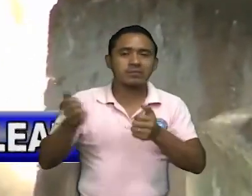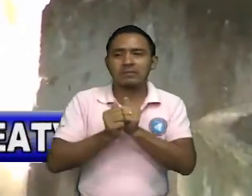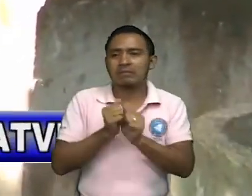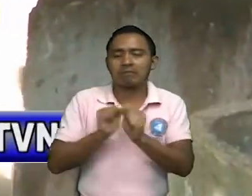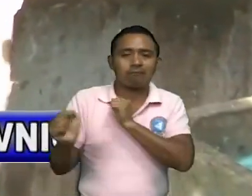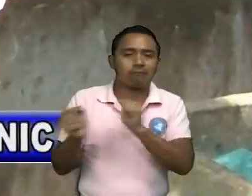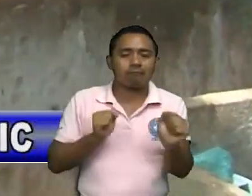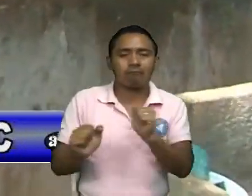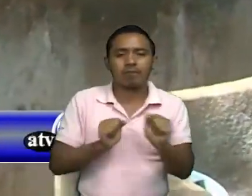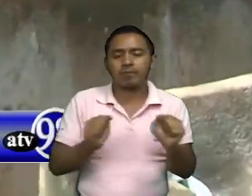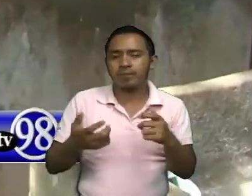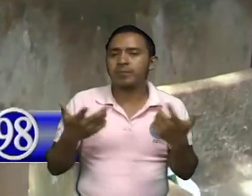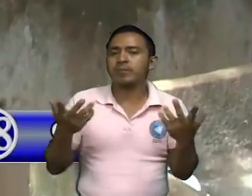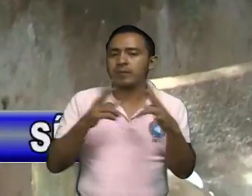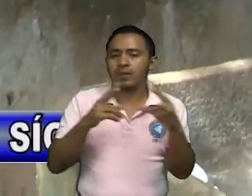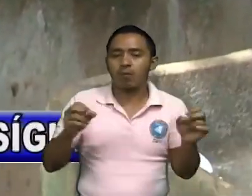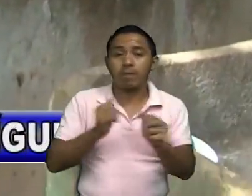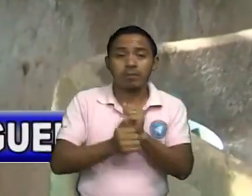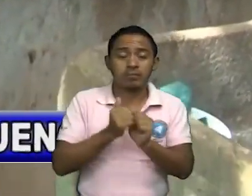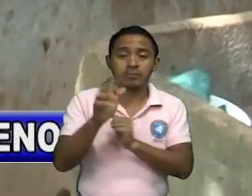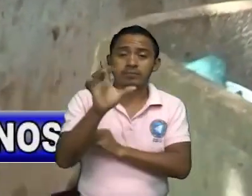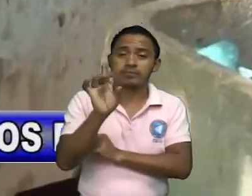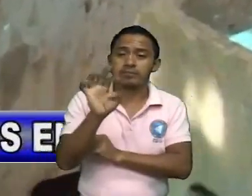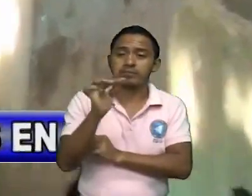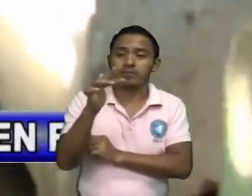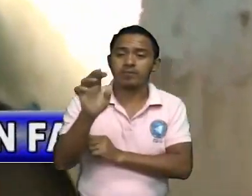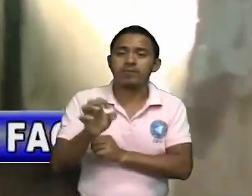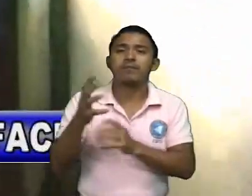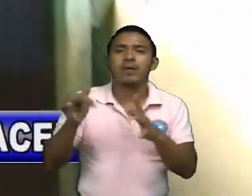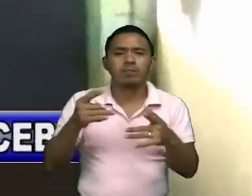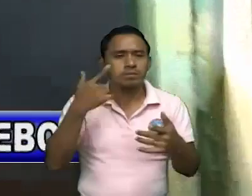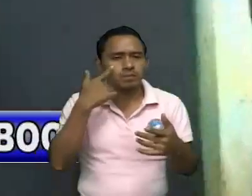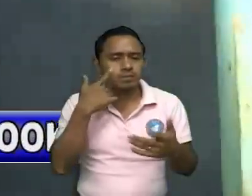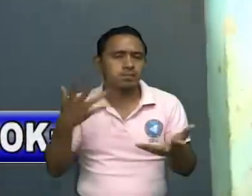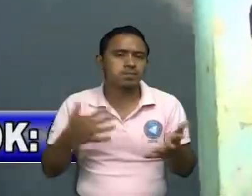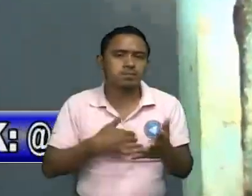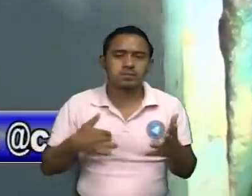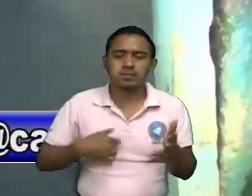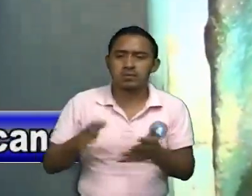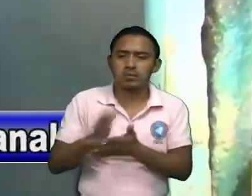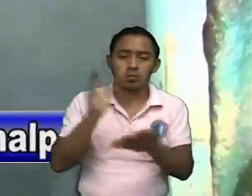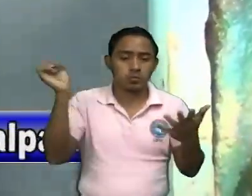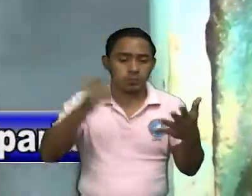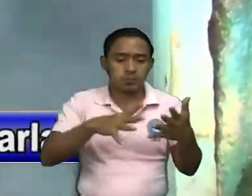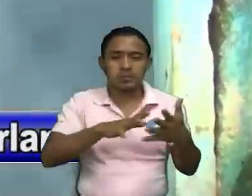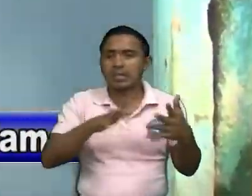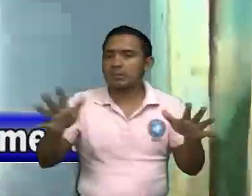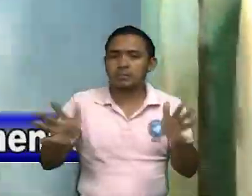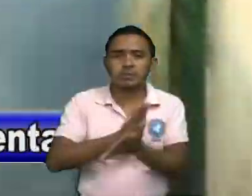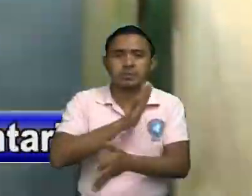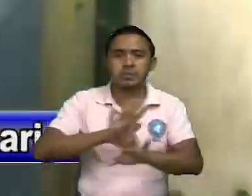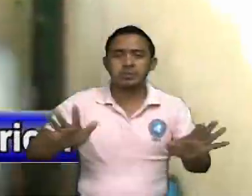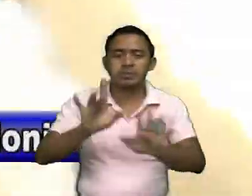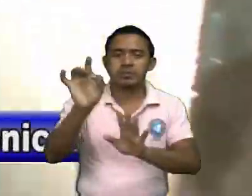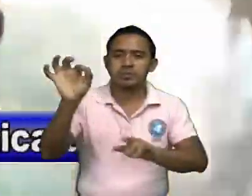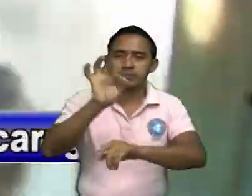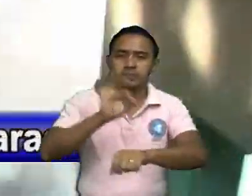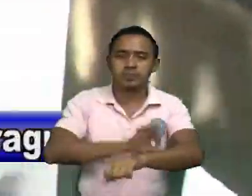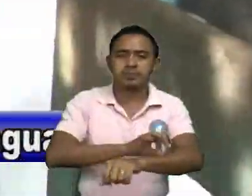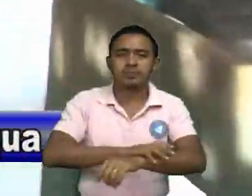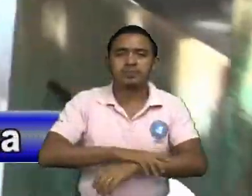vive el país por los casos de dengue y han tomado medidas para destruir los criaderos del zancudo en su